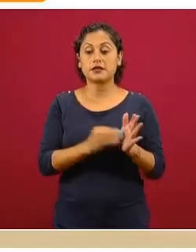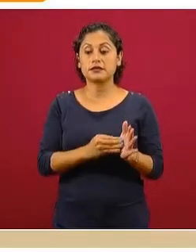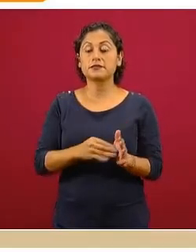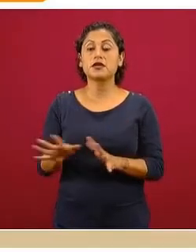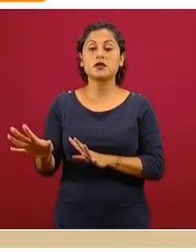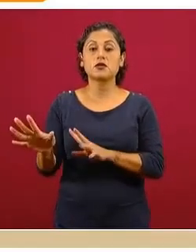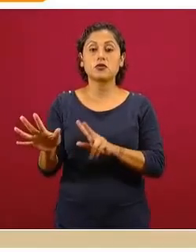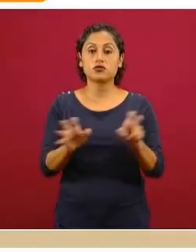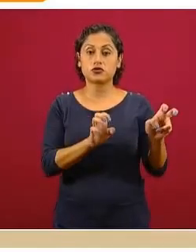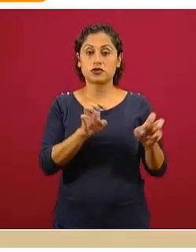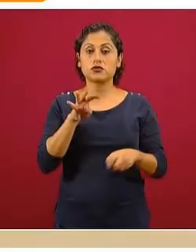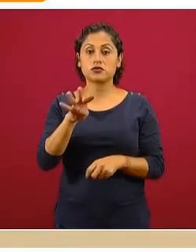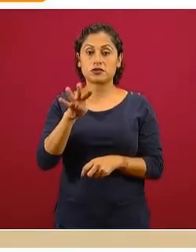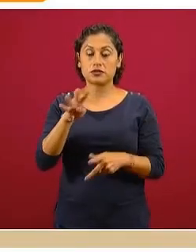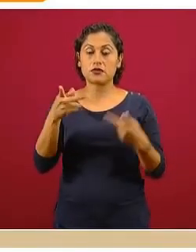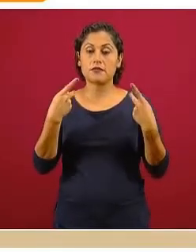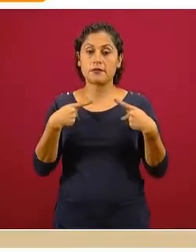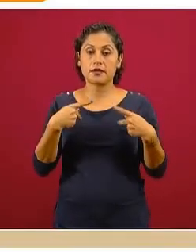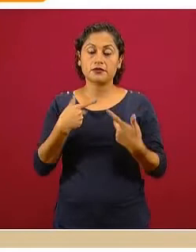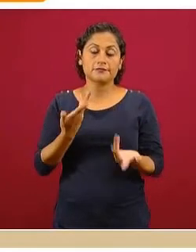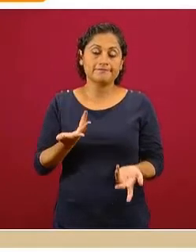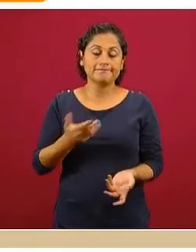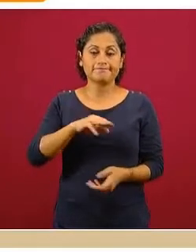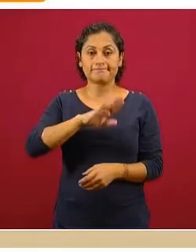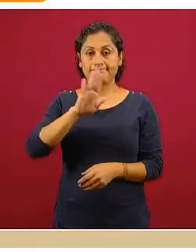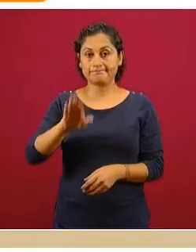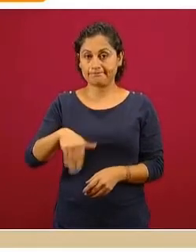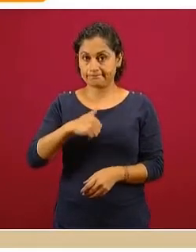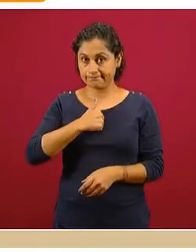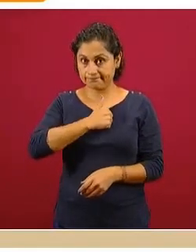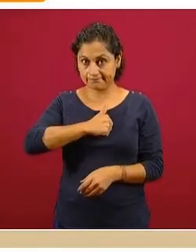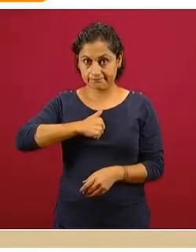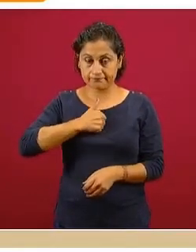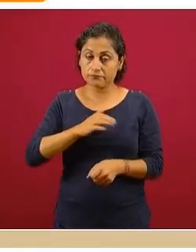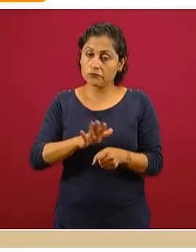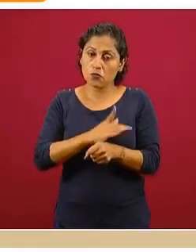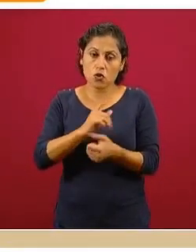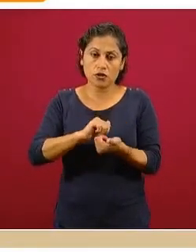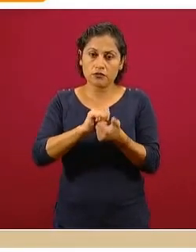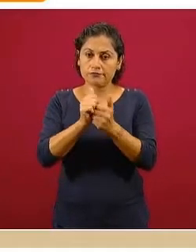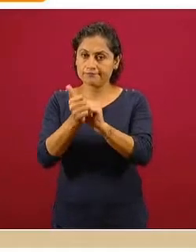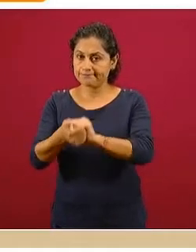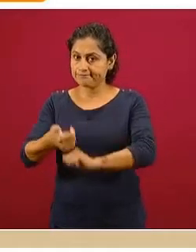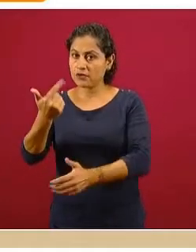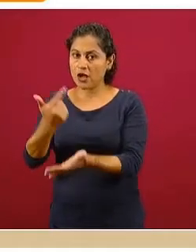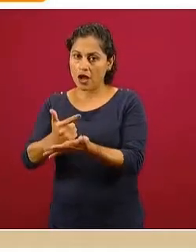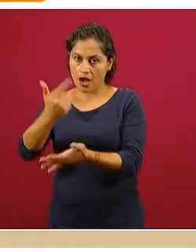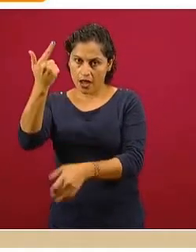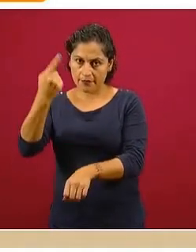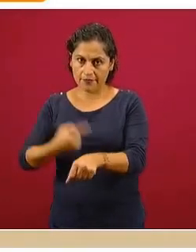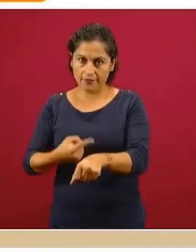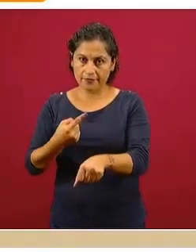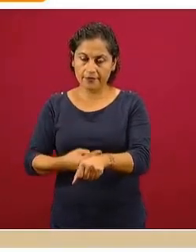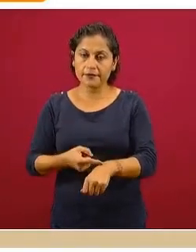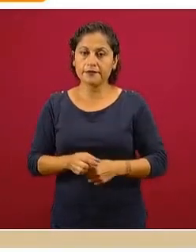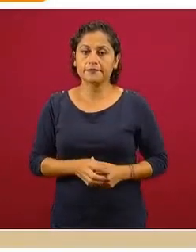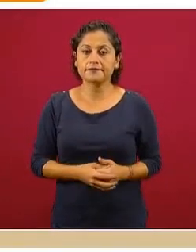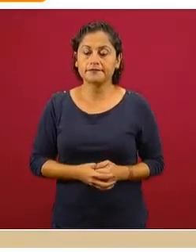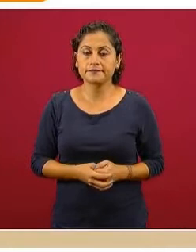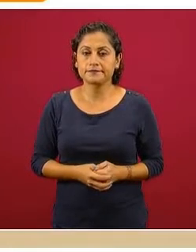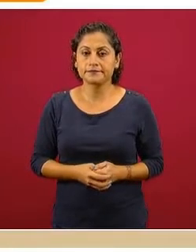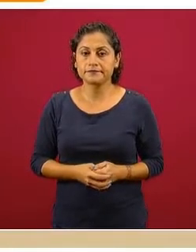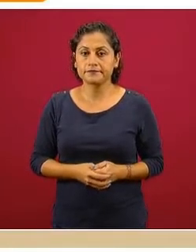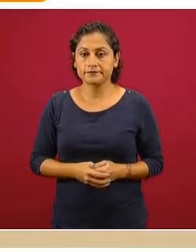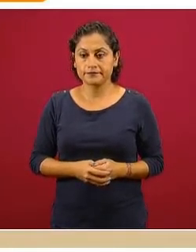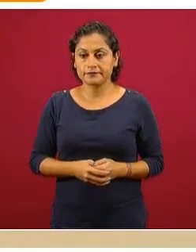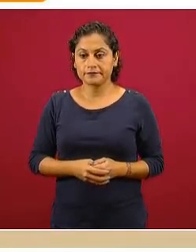63.819 personas que lamentablemente han perdido la vida a causa de las complicaciones de la enfermedad. Podemos ver